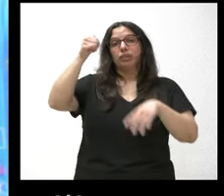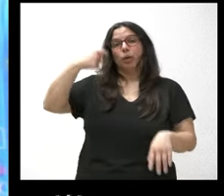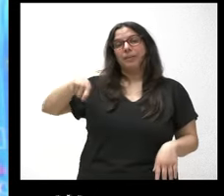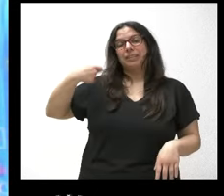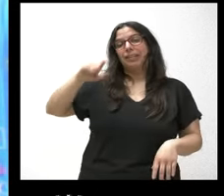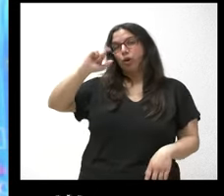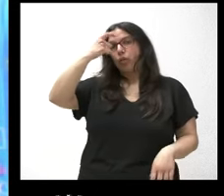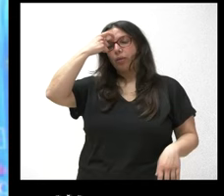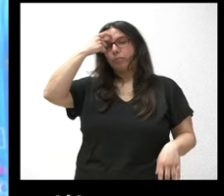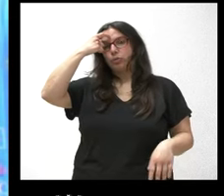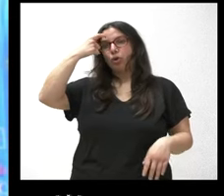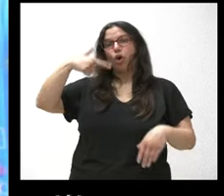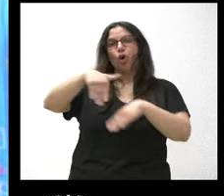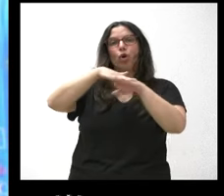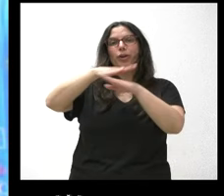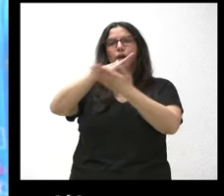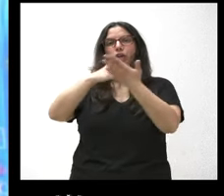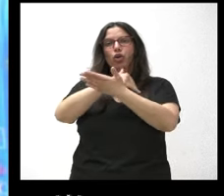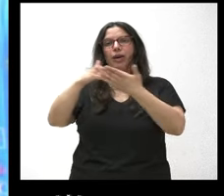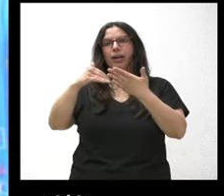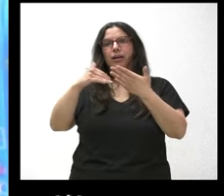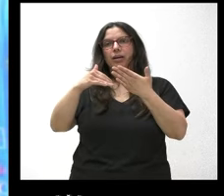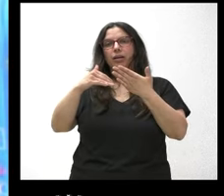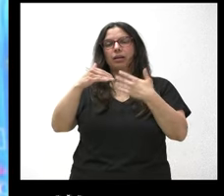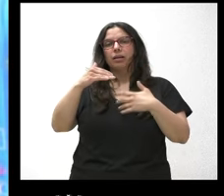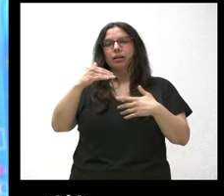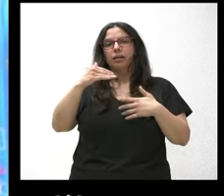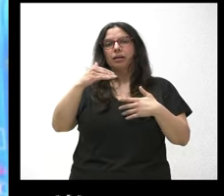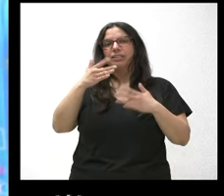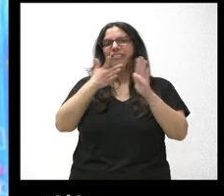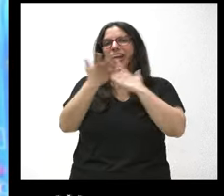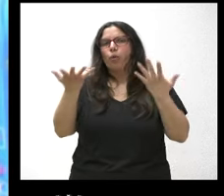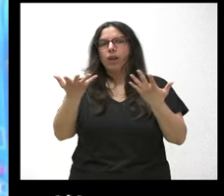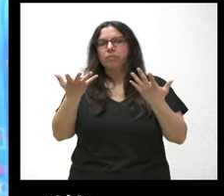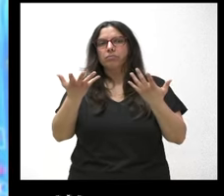presidencia por gobierno regional, a cuál de las dos regiones se está refiriendo,